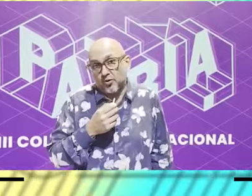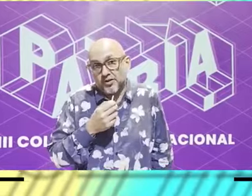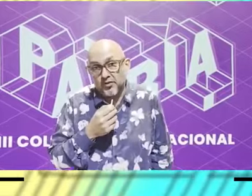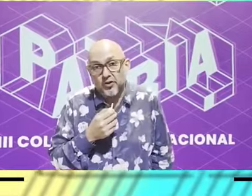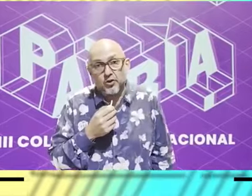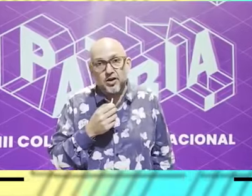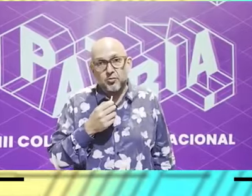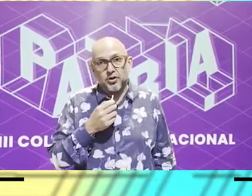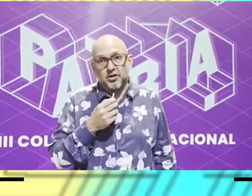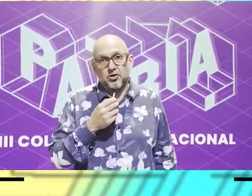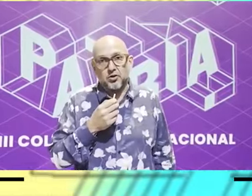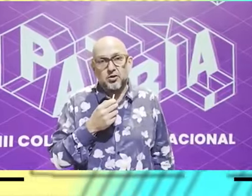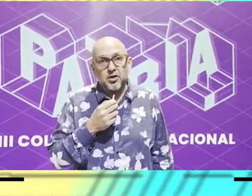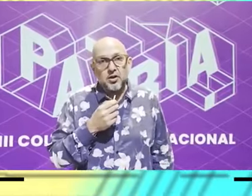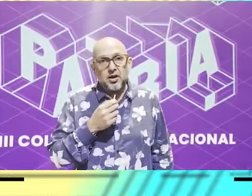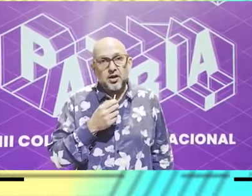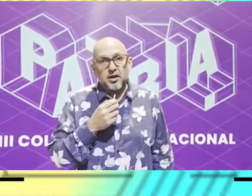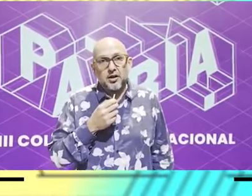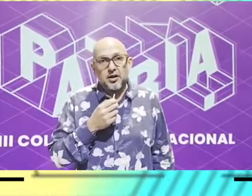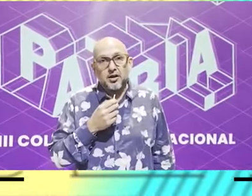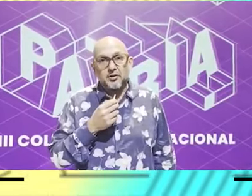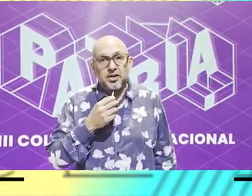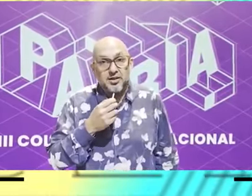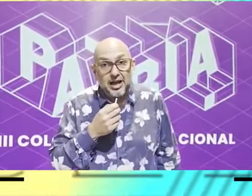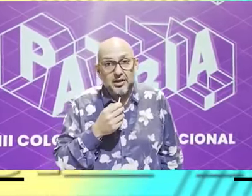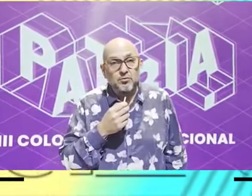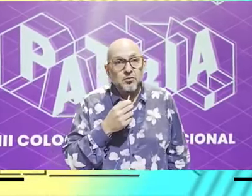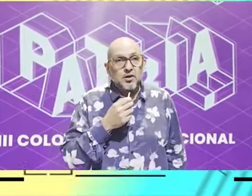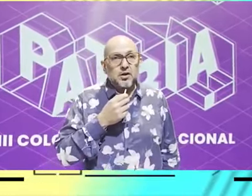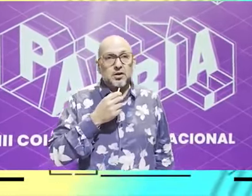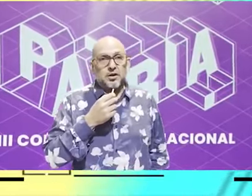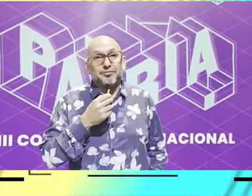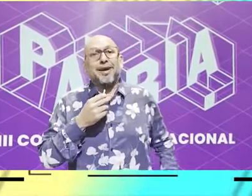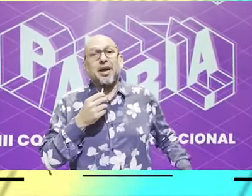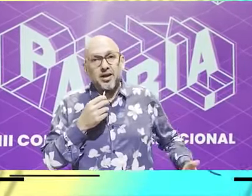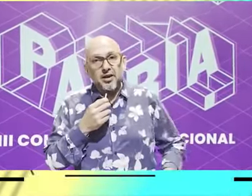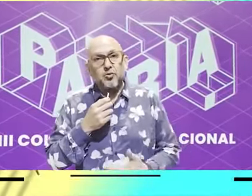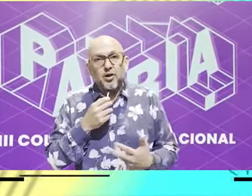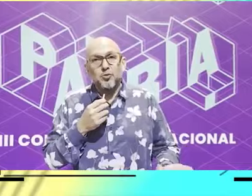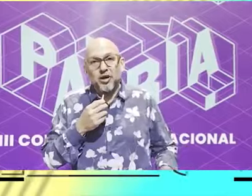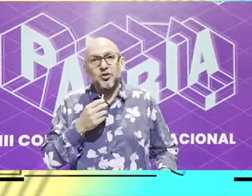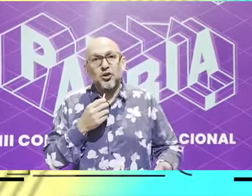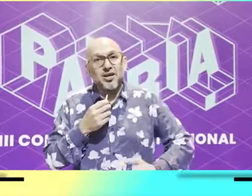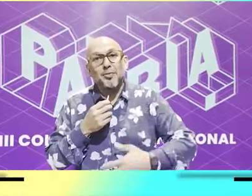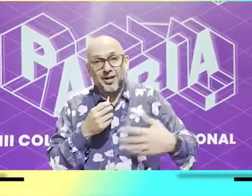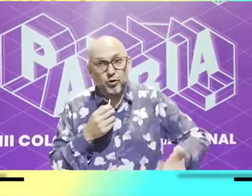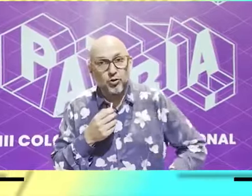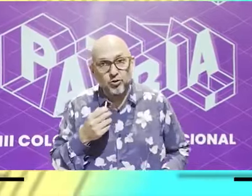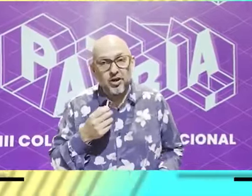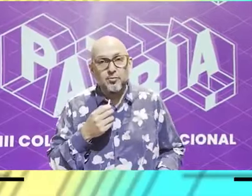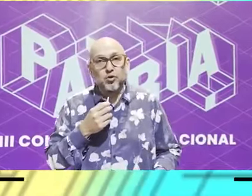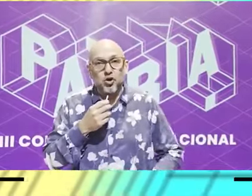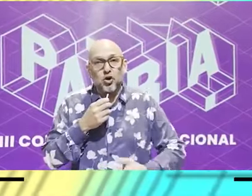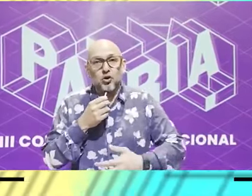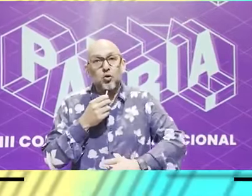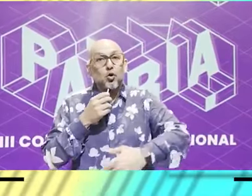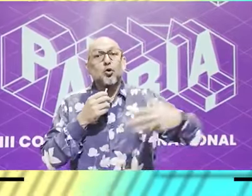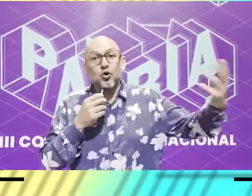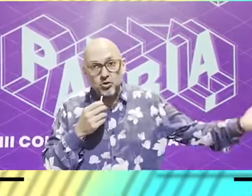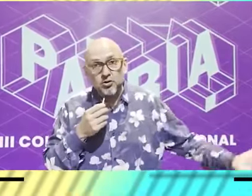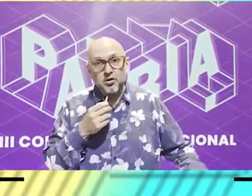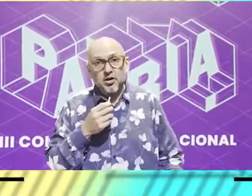discutir sobre los desafíos de la comunicación digital, que es una comunicación que da para todo. Hay